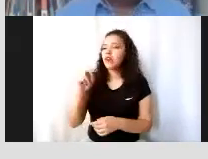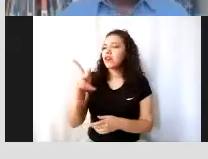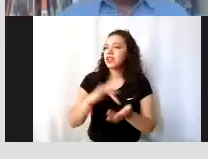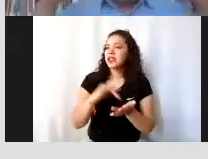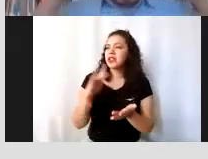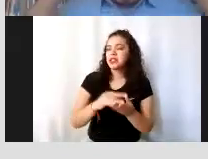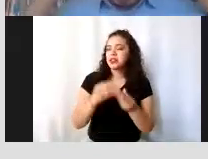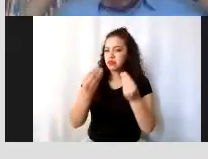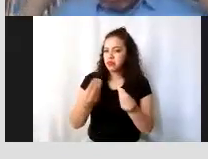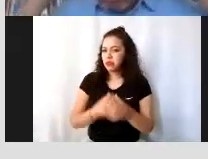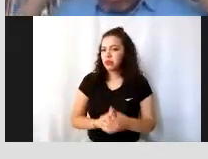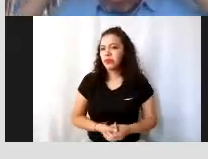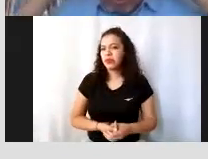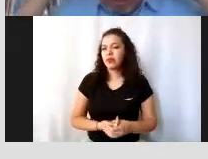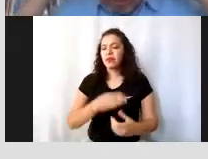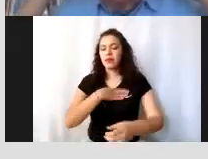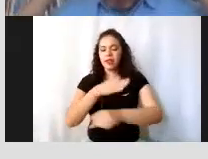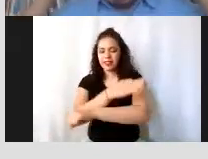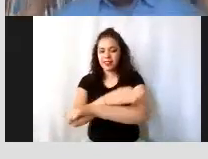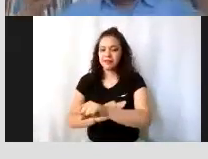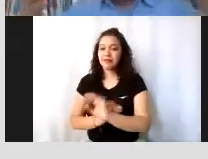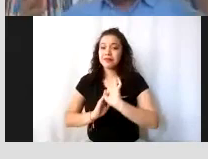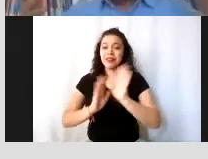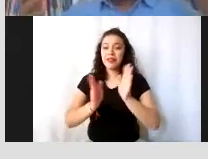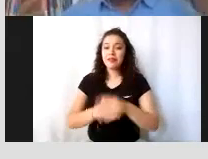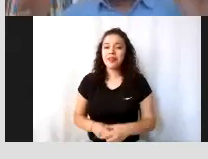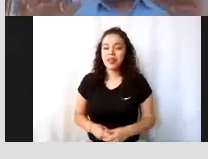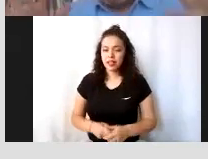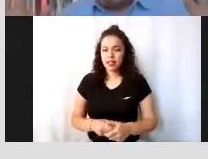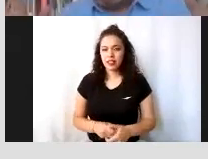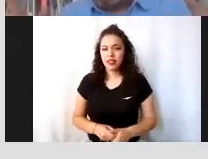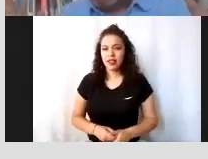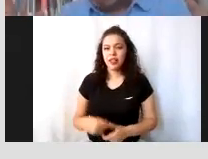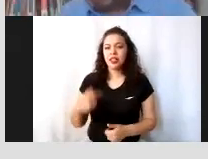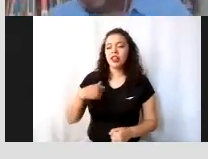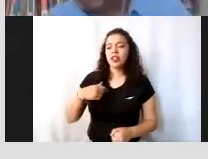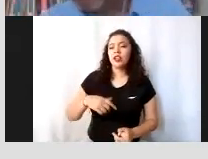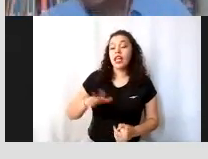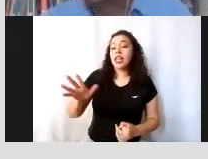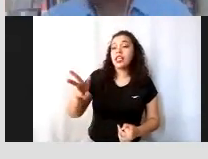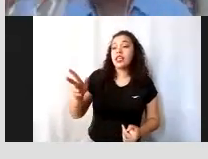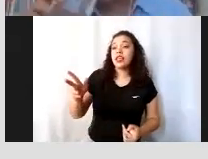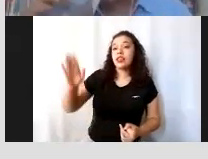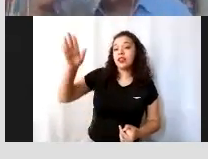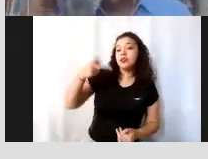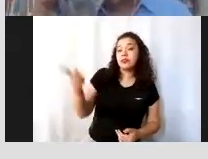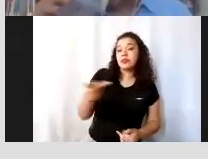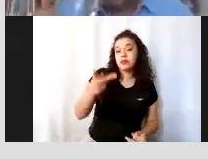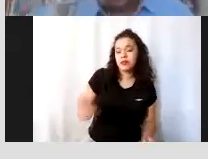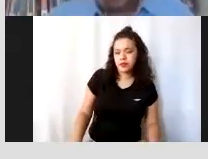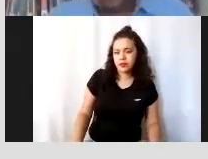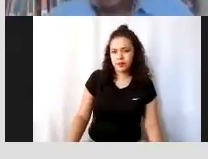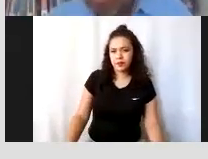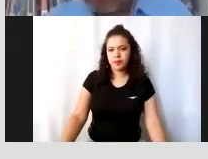gracias, buenas tardes. Y ya, pero sí te podría tengo una pregunta. El hecho de que no haya... Te tengo una